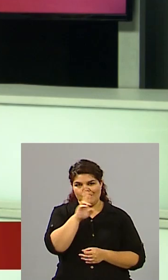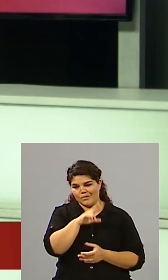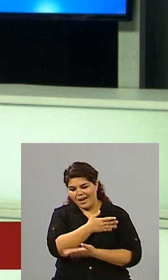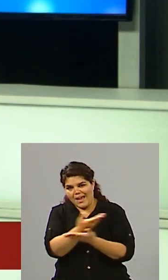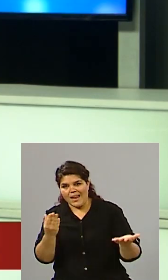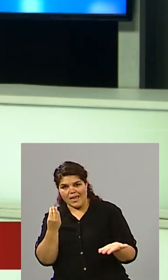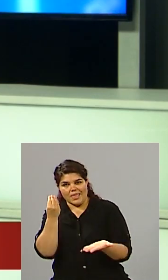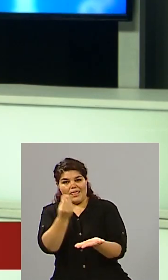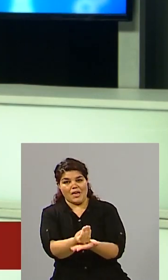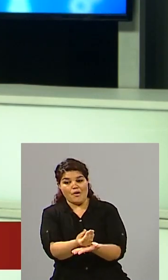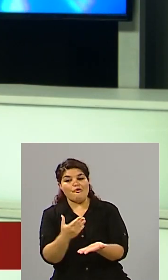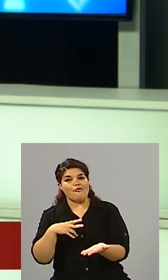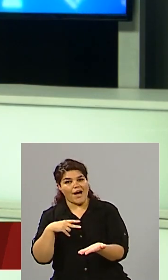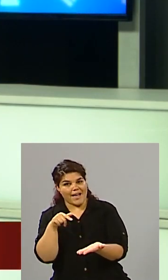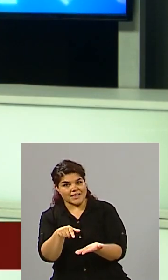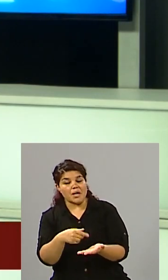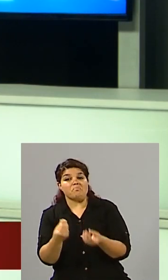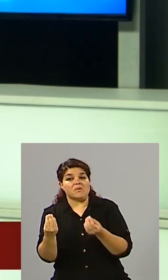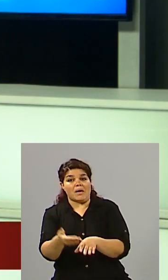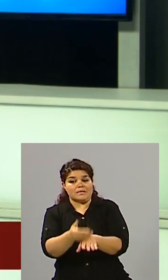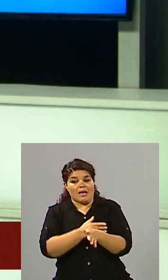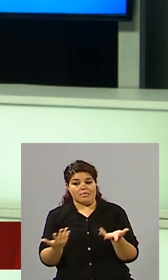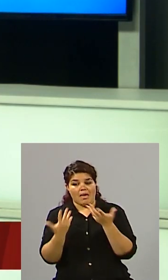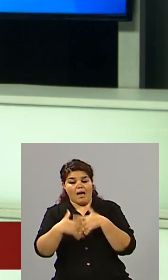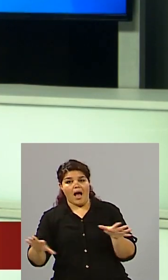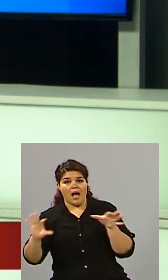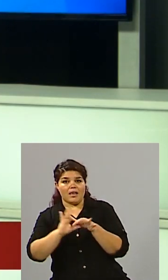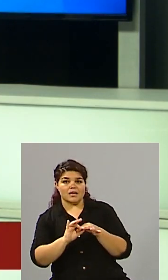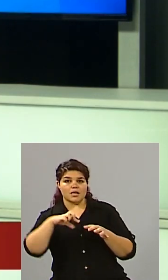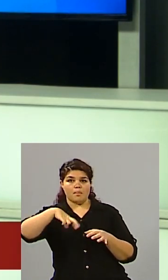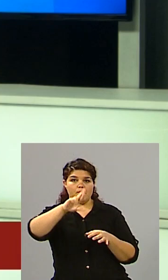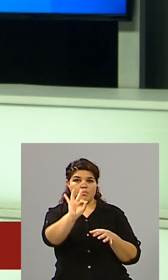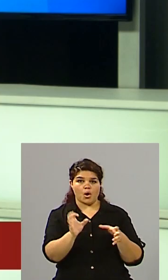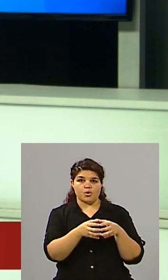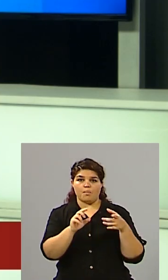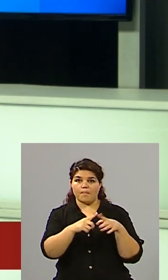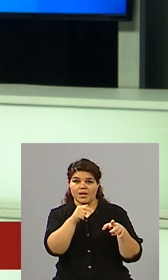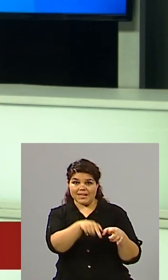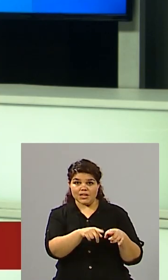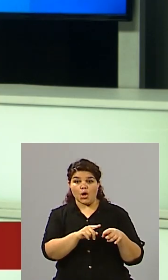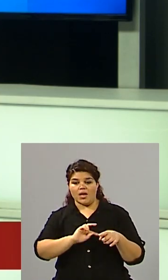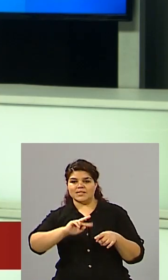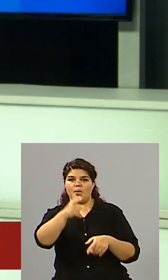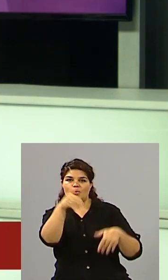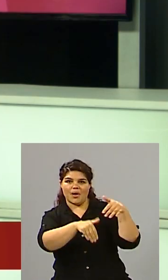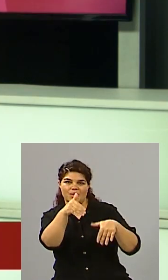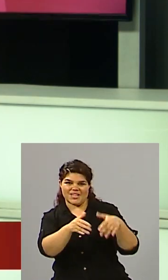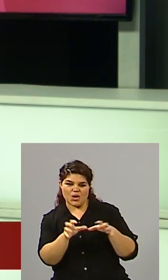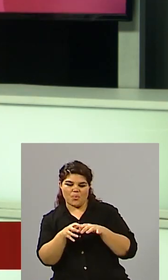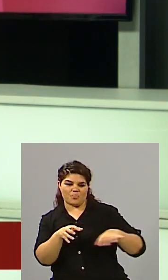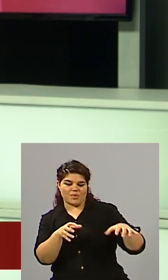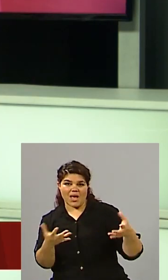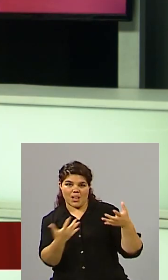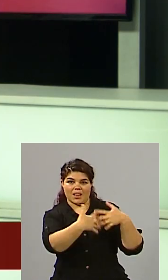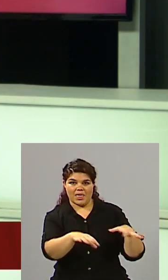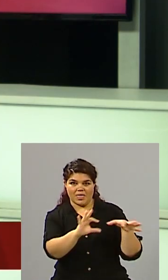A partir de esto, ¿no? De esta alianza que tuvo con el PRO en un primer momento, cuando ya pasó pasaba a la segunda vuelta con parte del PRO y ahora mucho